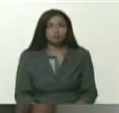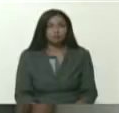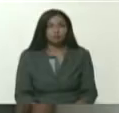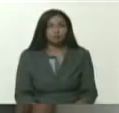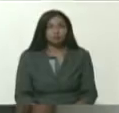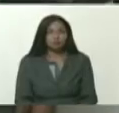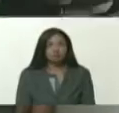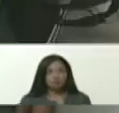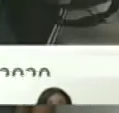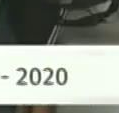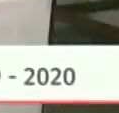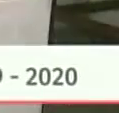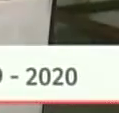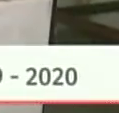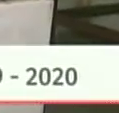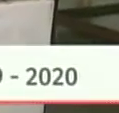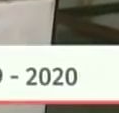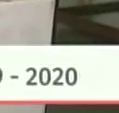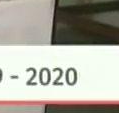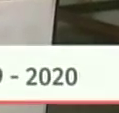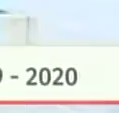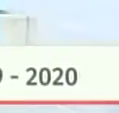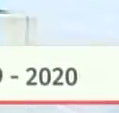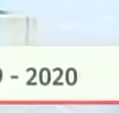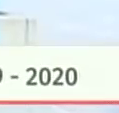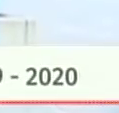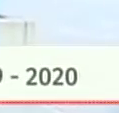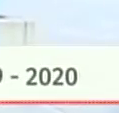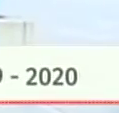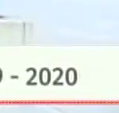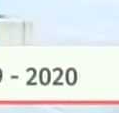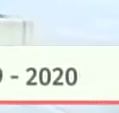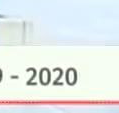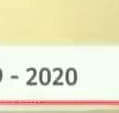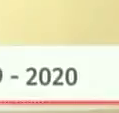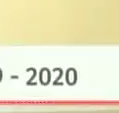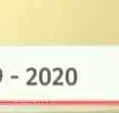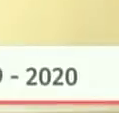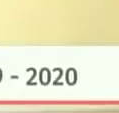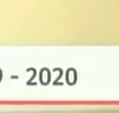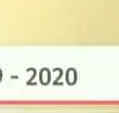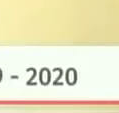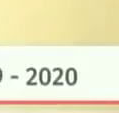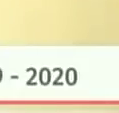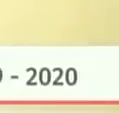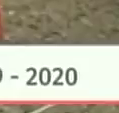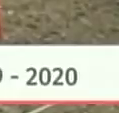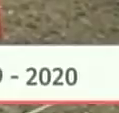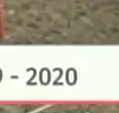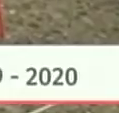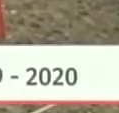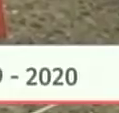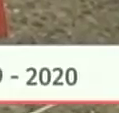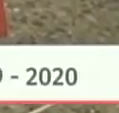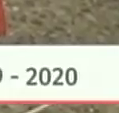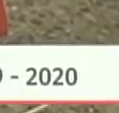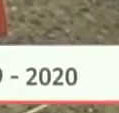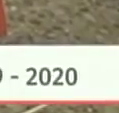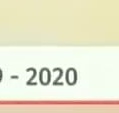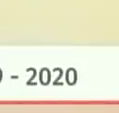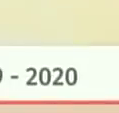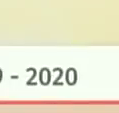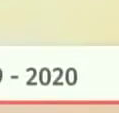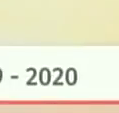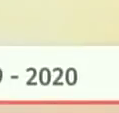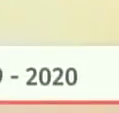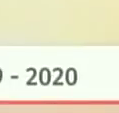las jornadas Una Gota de Amor para mi escuela en resistencia. Con toda la comunidad organizada, con las comunidades educativas, los consejos comunales, el CLAP,